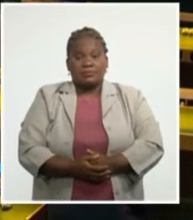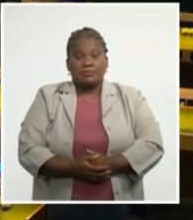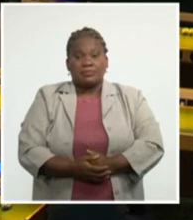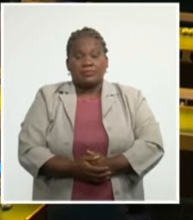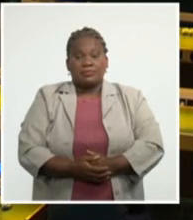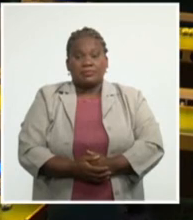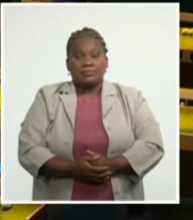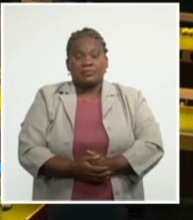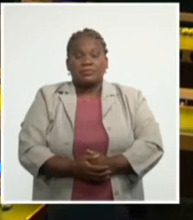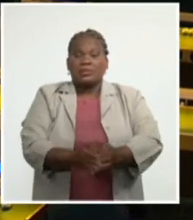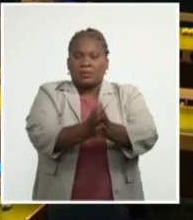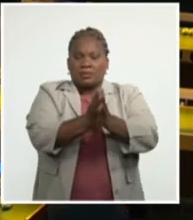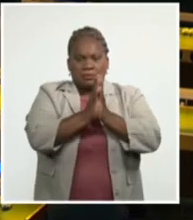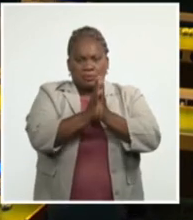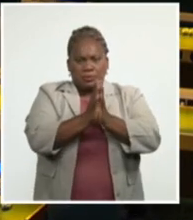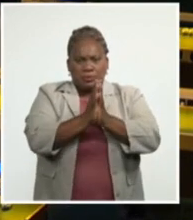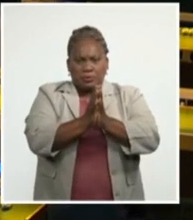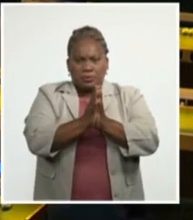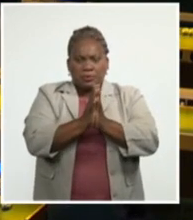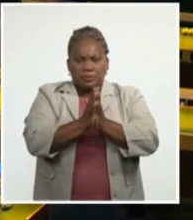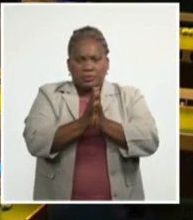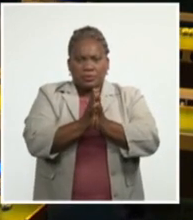Por favor,